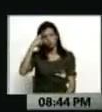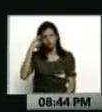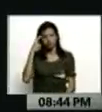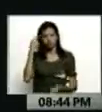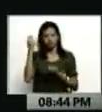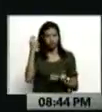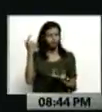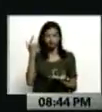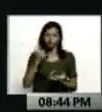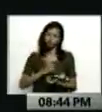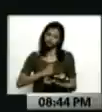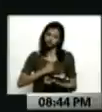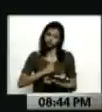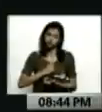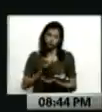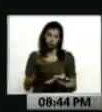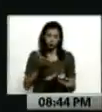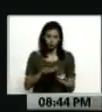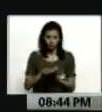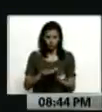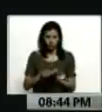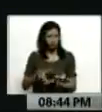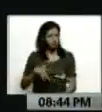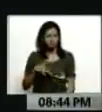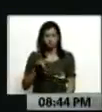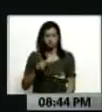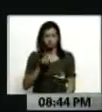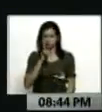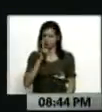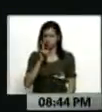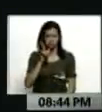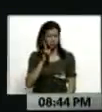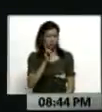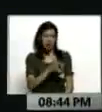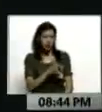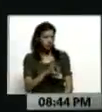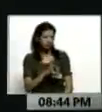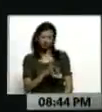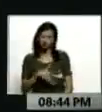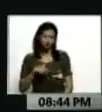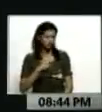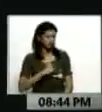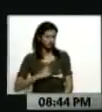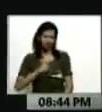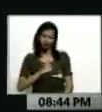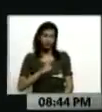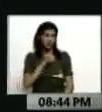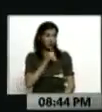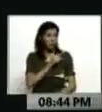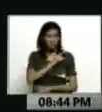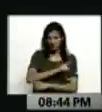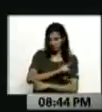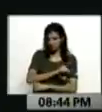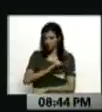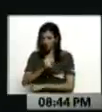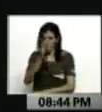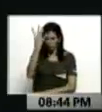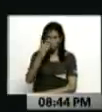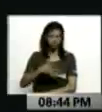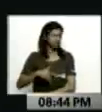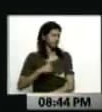Y muchas otras cosas lo asesinaron miserables quienes dieron la orden de asesinar